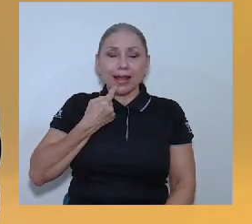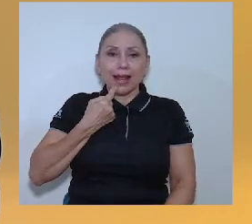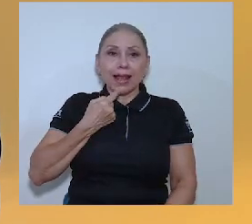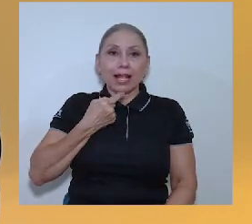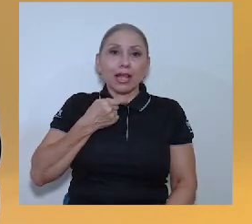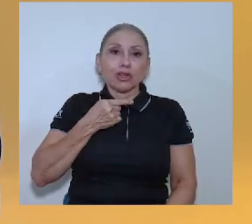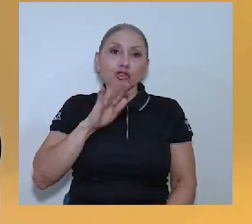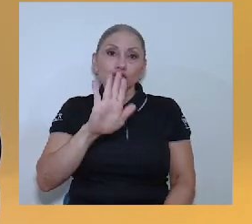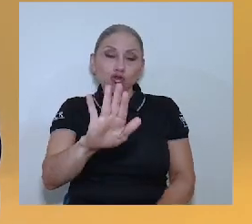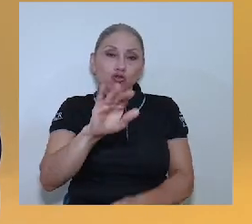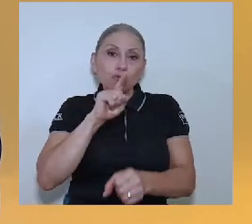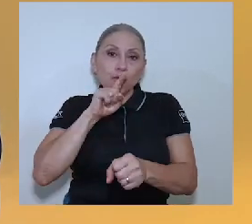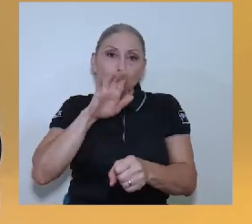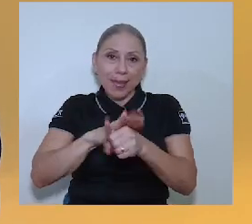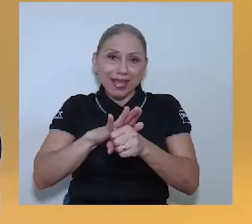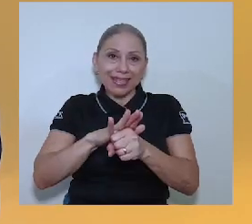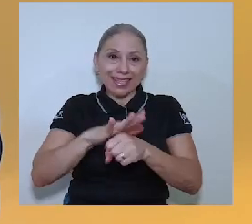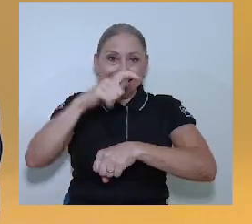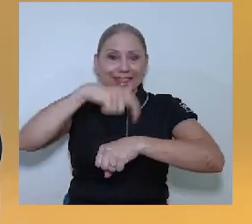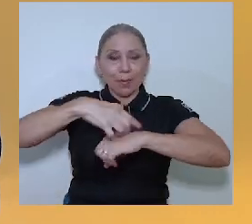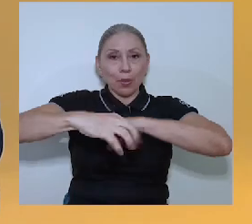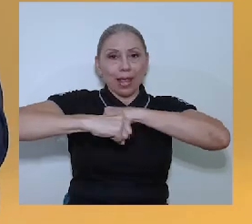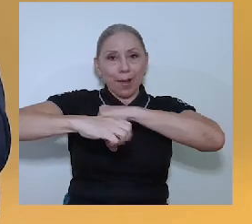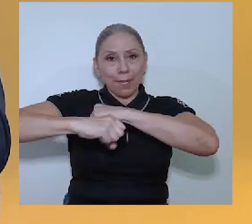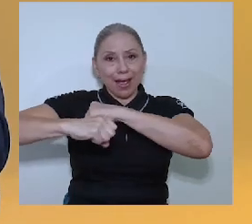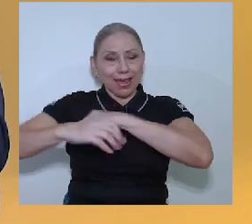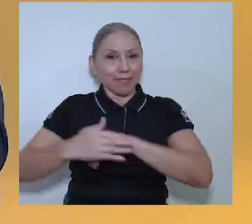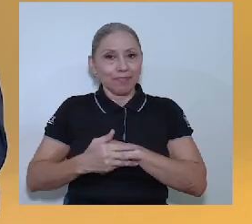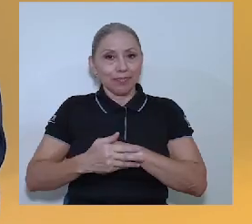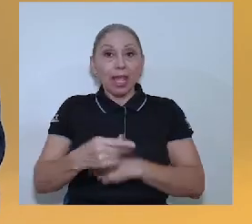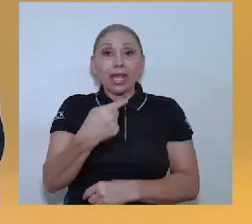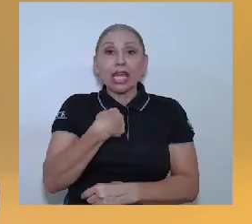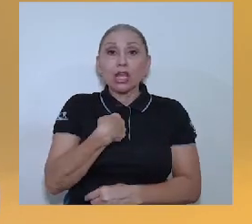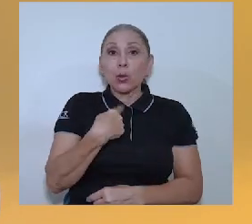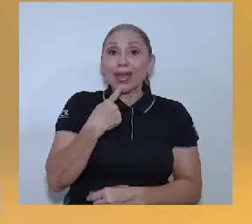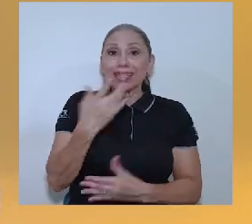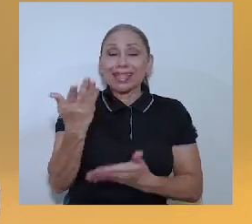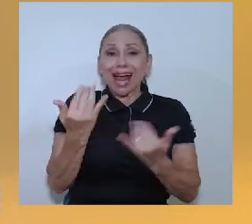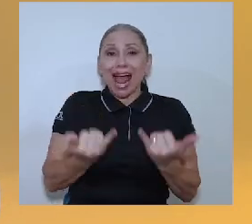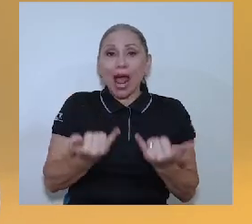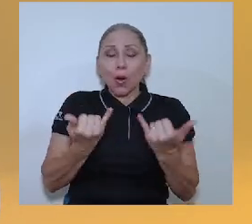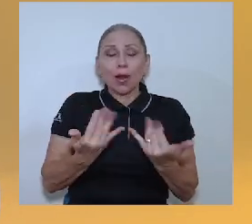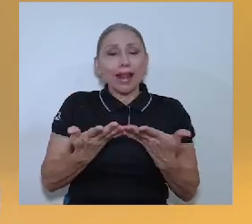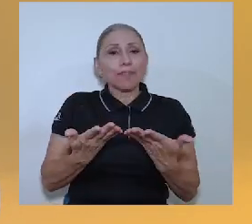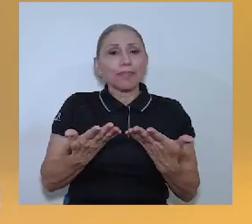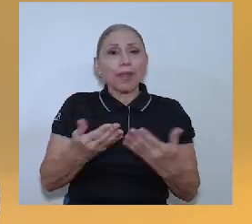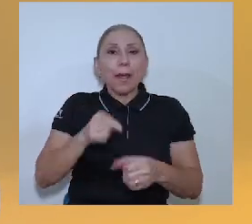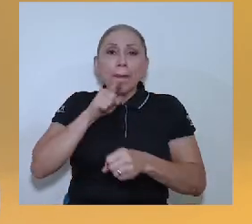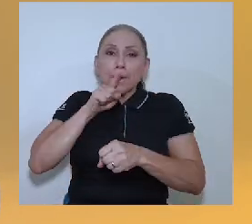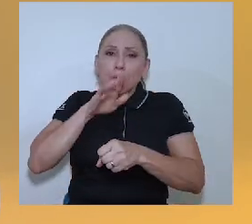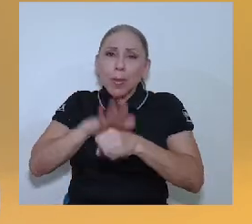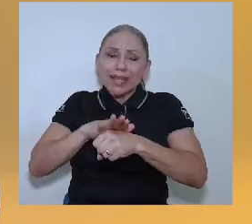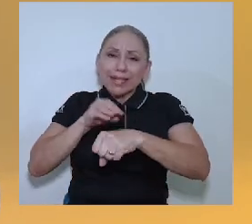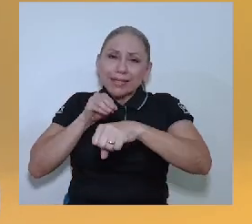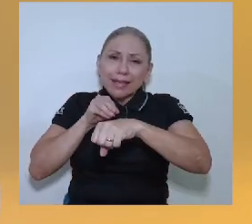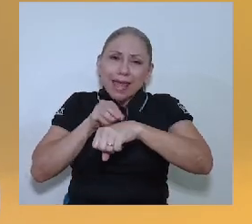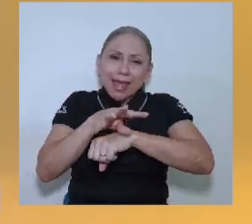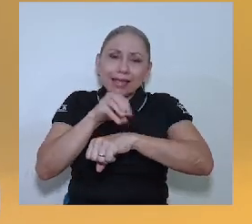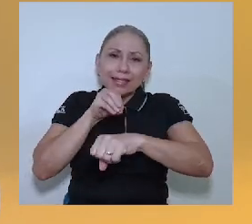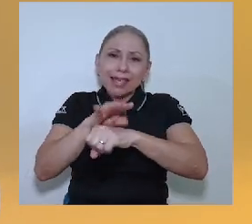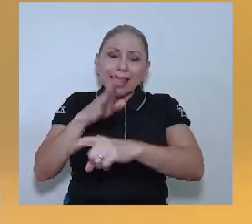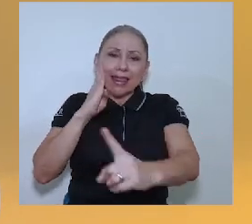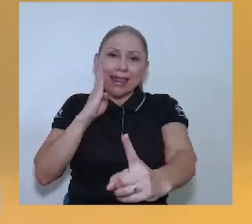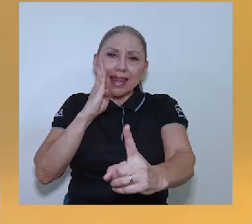hizo durante la campaña, que voy a referirme ahora a las promesas que inciden directamente